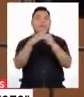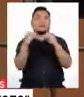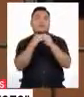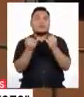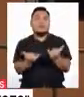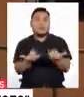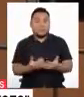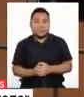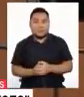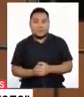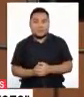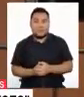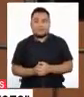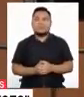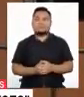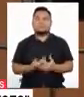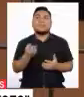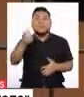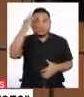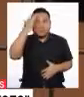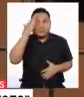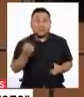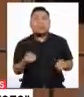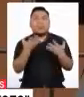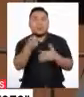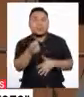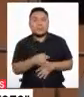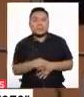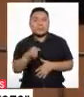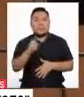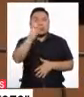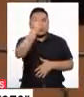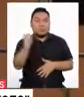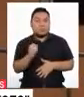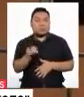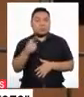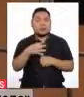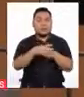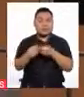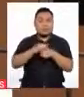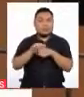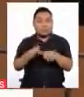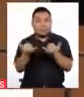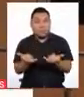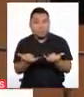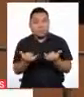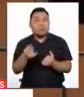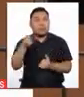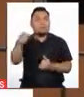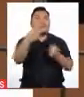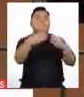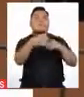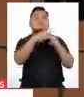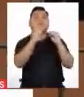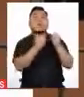del día de hoy. ¿Sabe cuánto es el porcentaje de contagio que hoy hemos verificado en el mercado